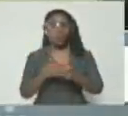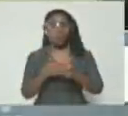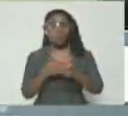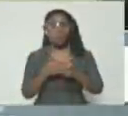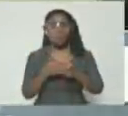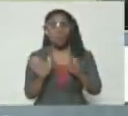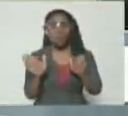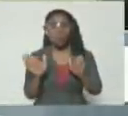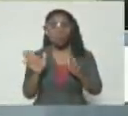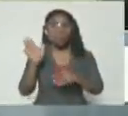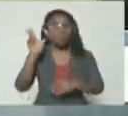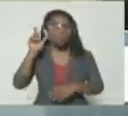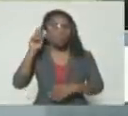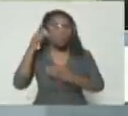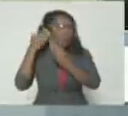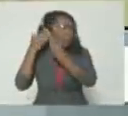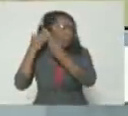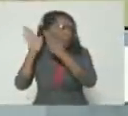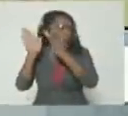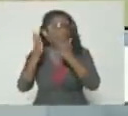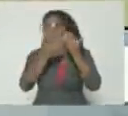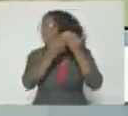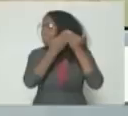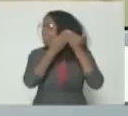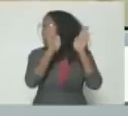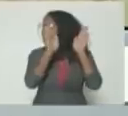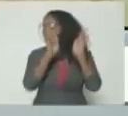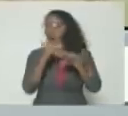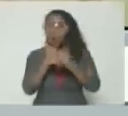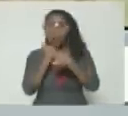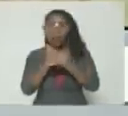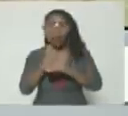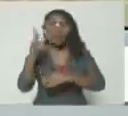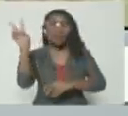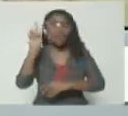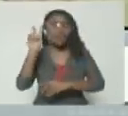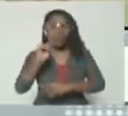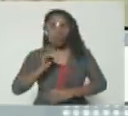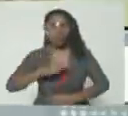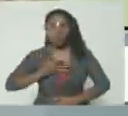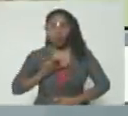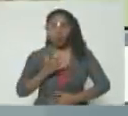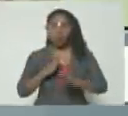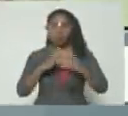oídos, que escuchen. Venezuela lo puede todo.